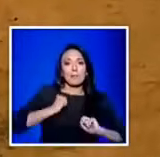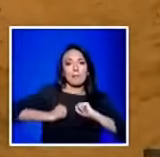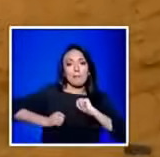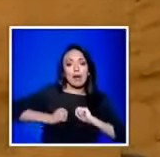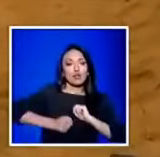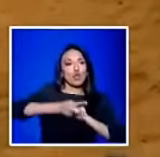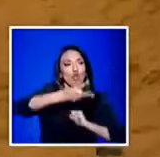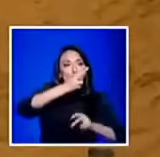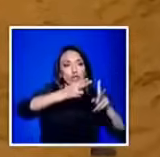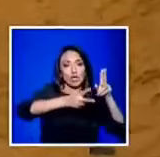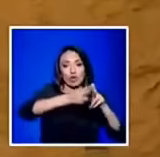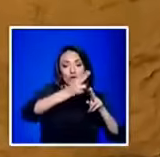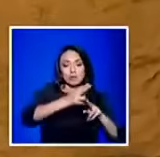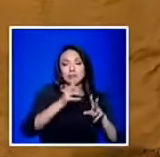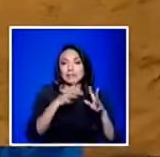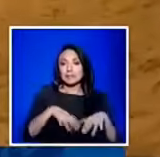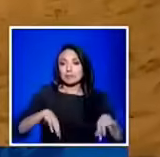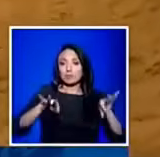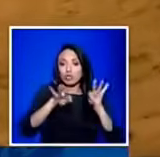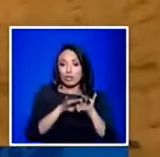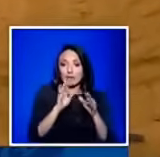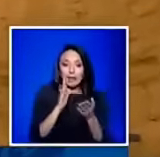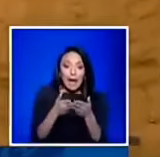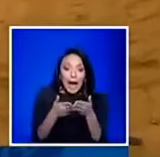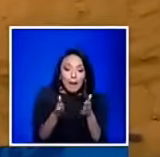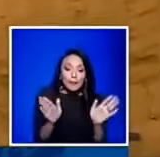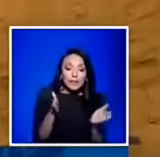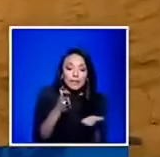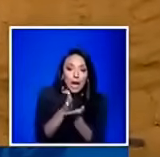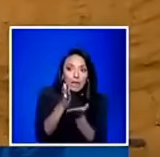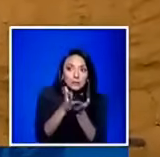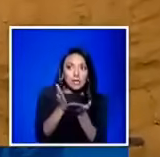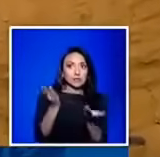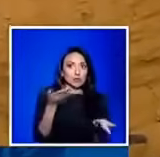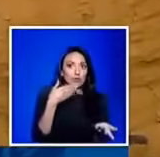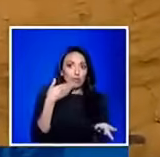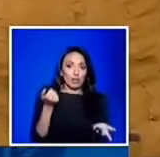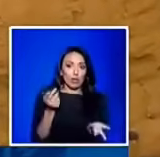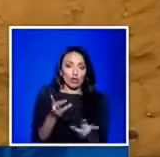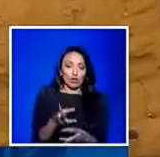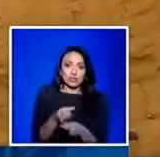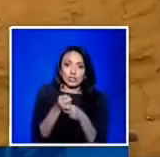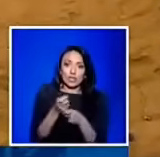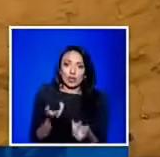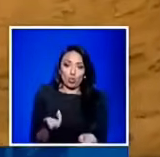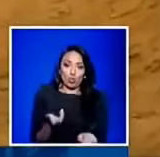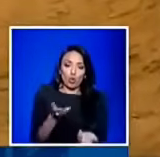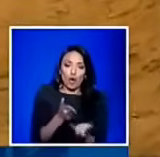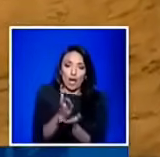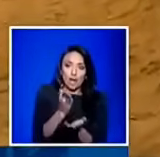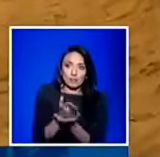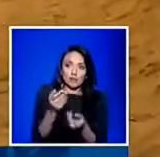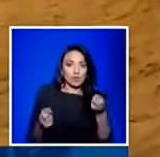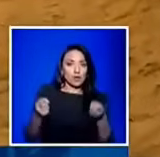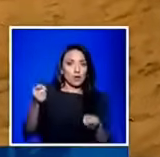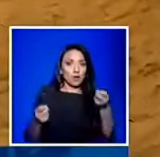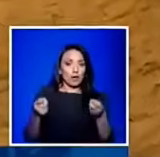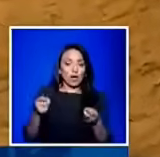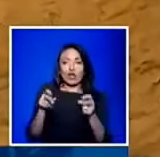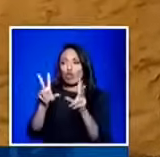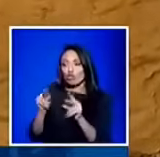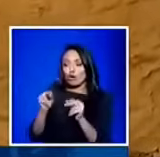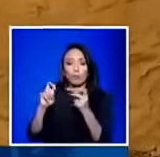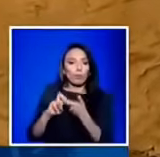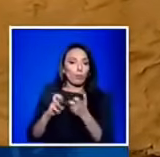eso sería importante para liberar este espacio, para hacer un espacio más seguro para que puedan circular los vehículos sin